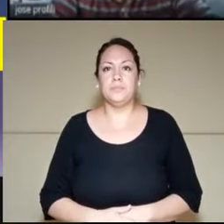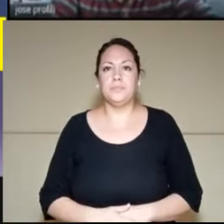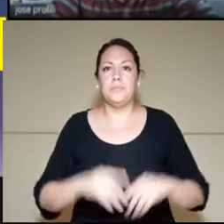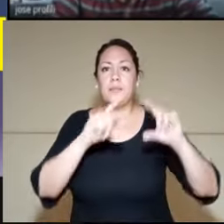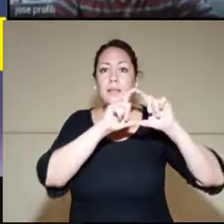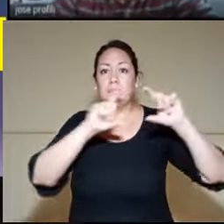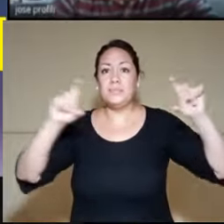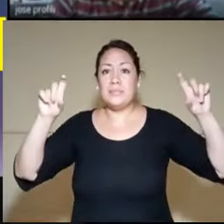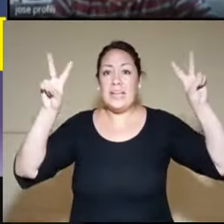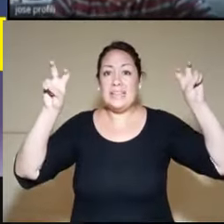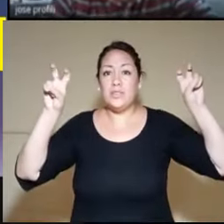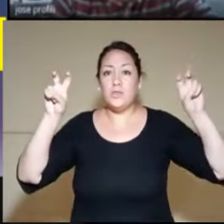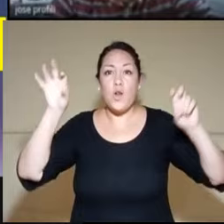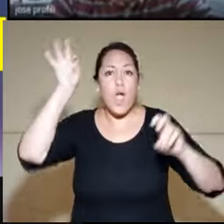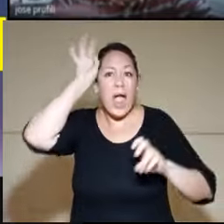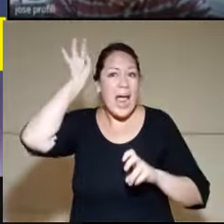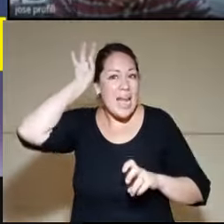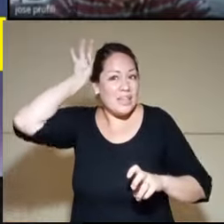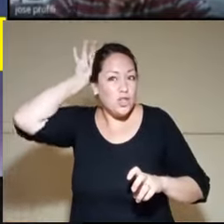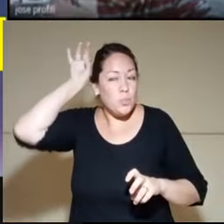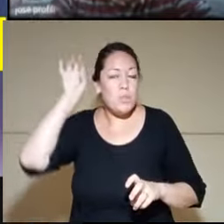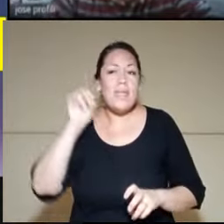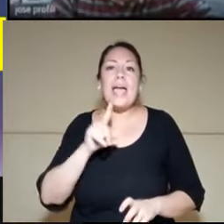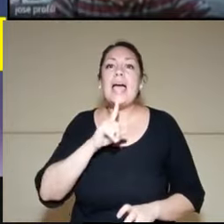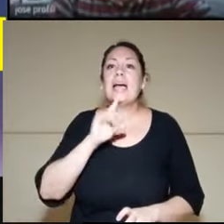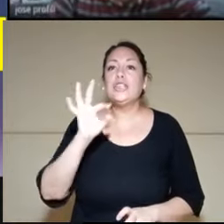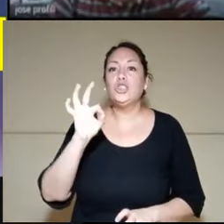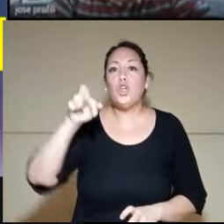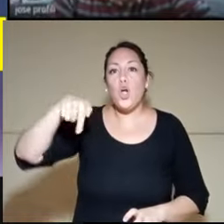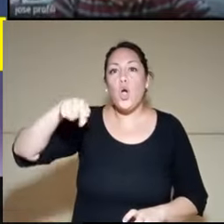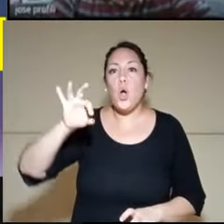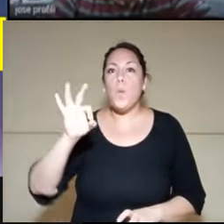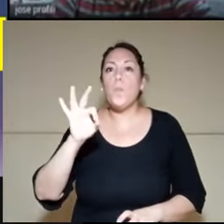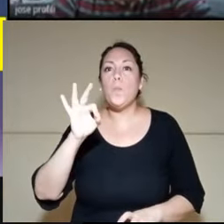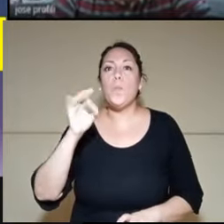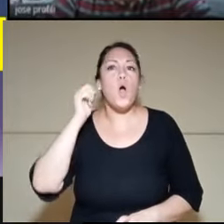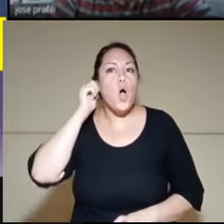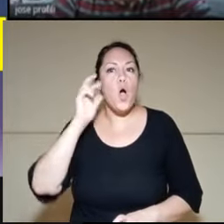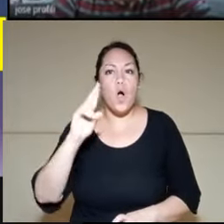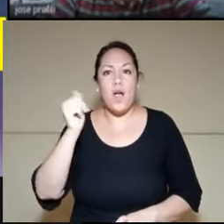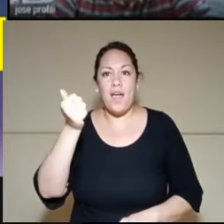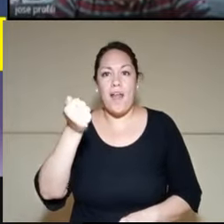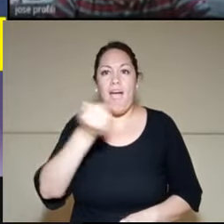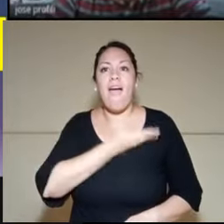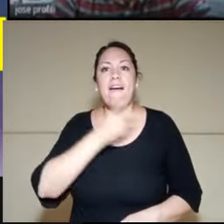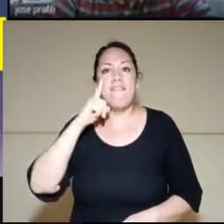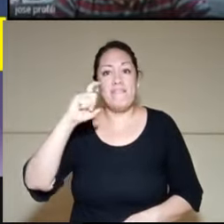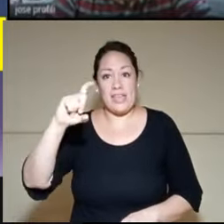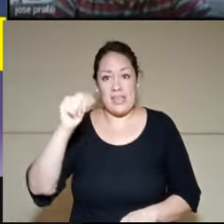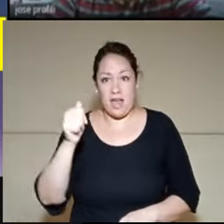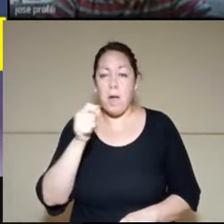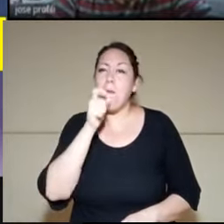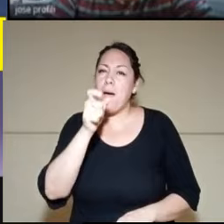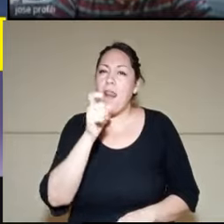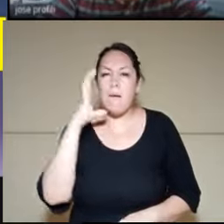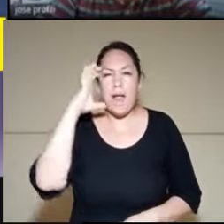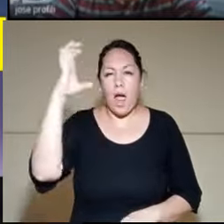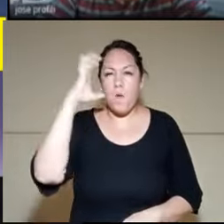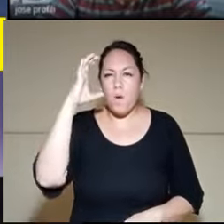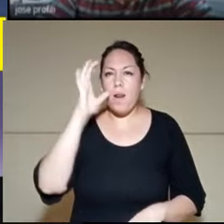Bien. Ahí vamos a empezar con lo que es la anatomía topográfica. Recuerden que anatomía, anátomo,